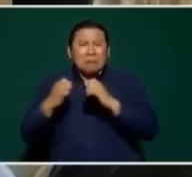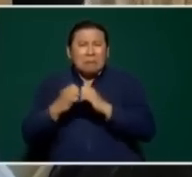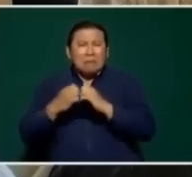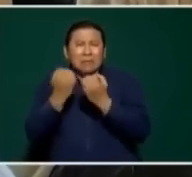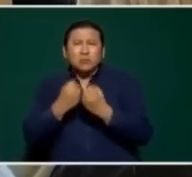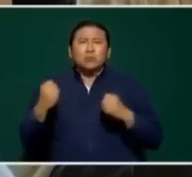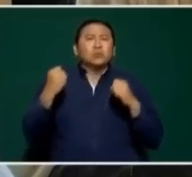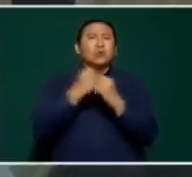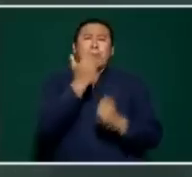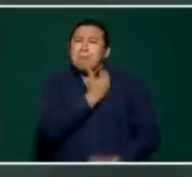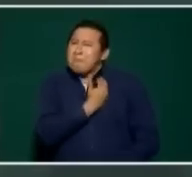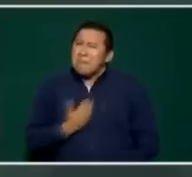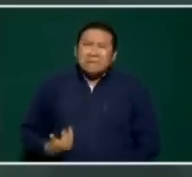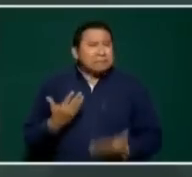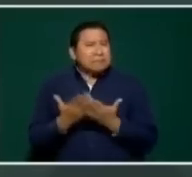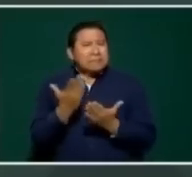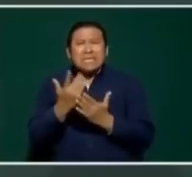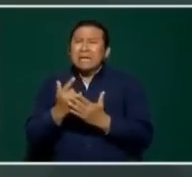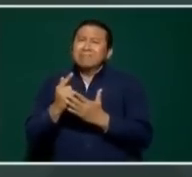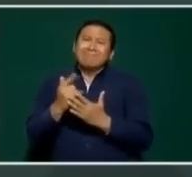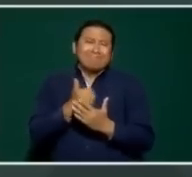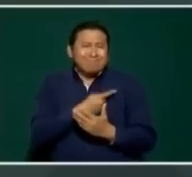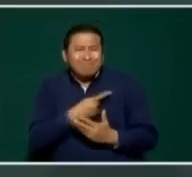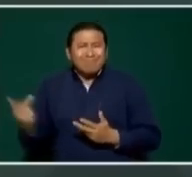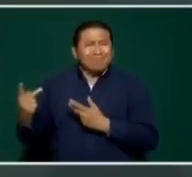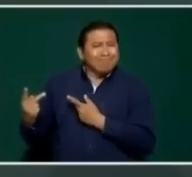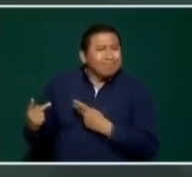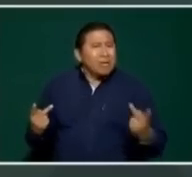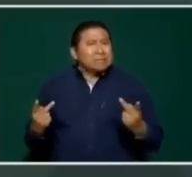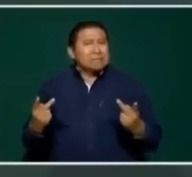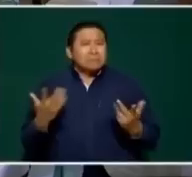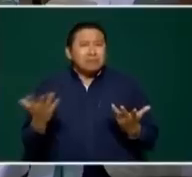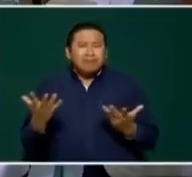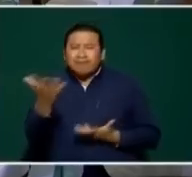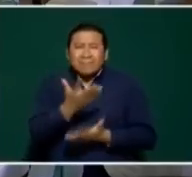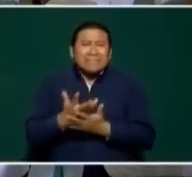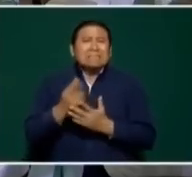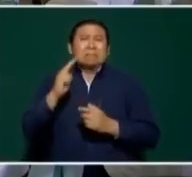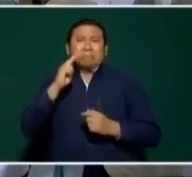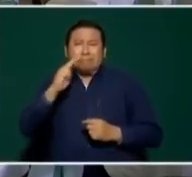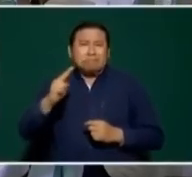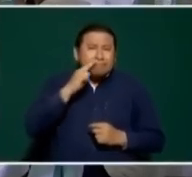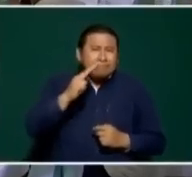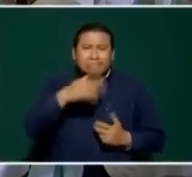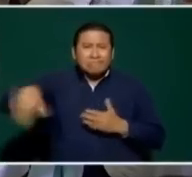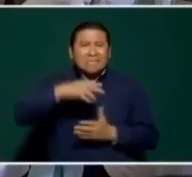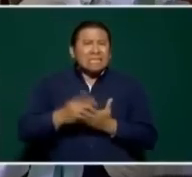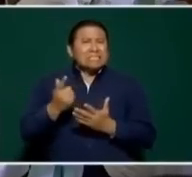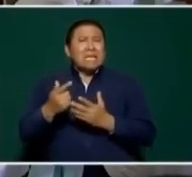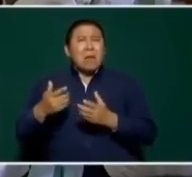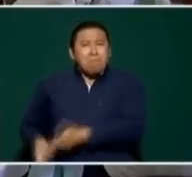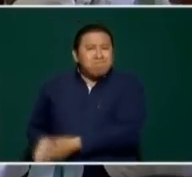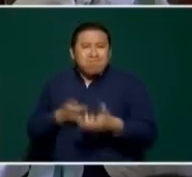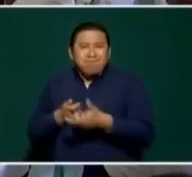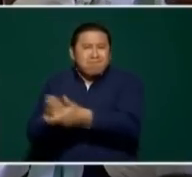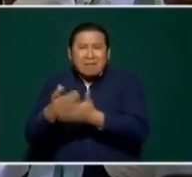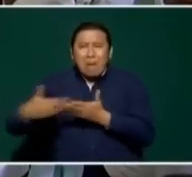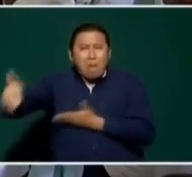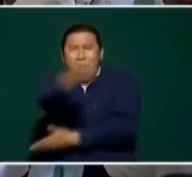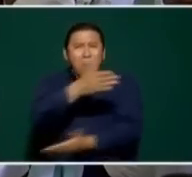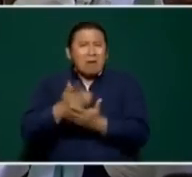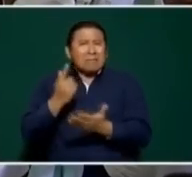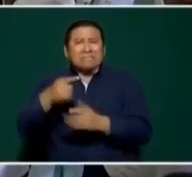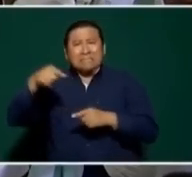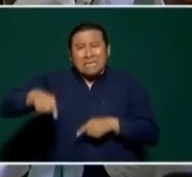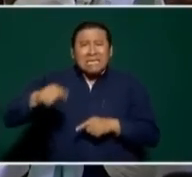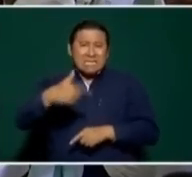emergencia social, presidente, y hay una miseria, hay cada vez más narcotráfico, hay cada vez más armas circulando, hay cada vez más